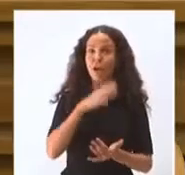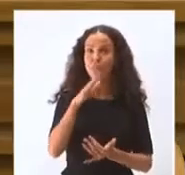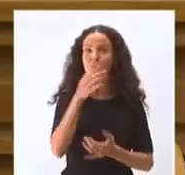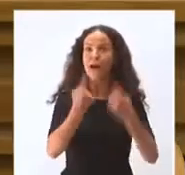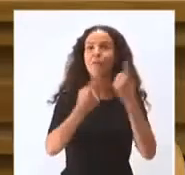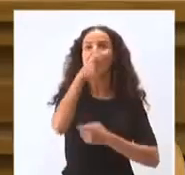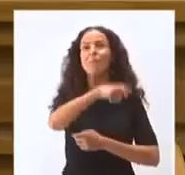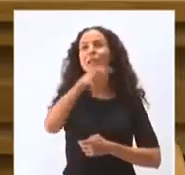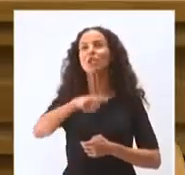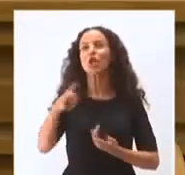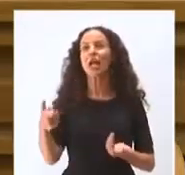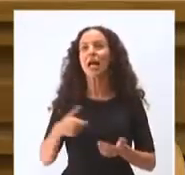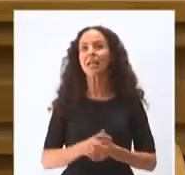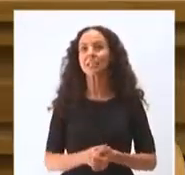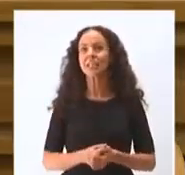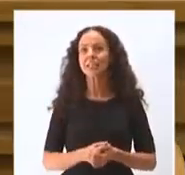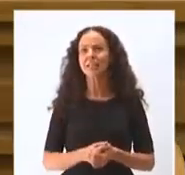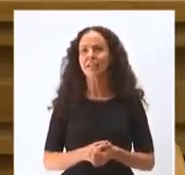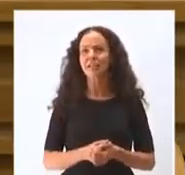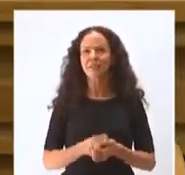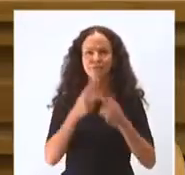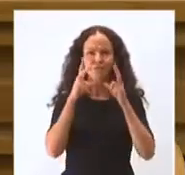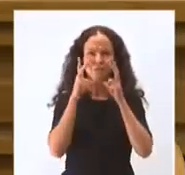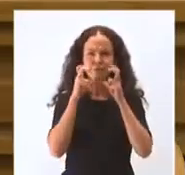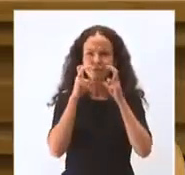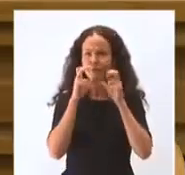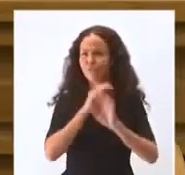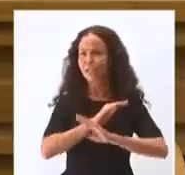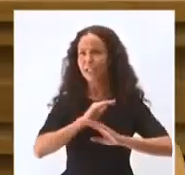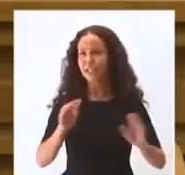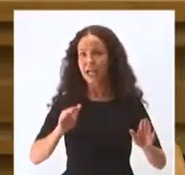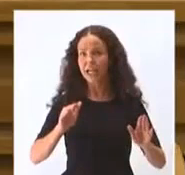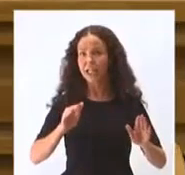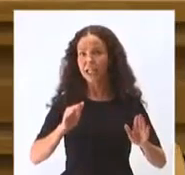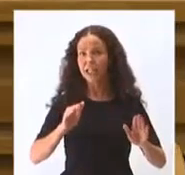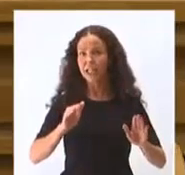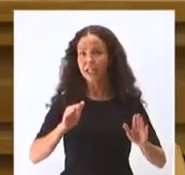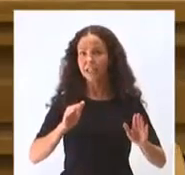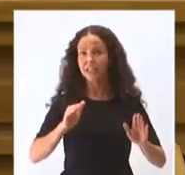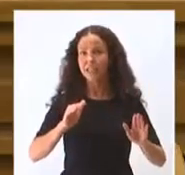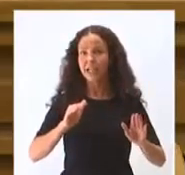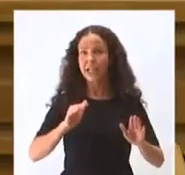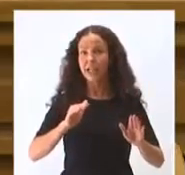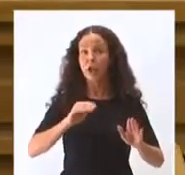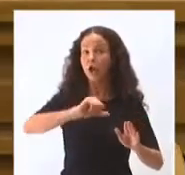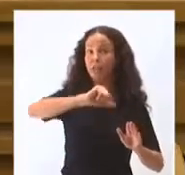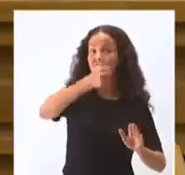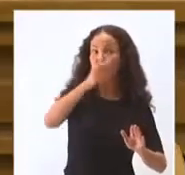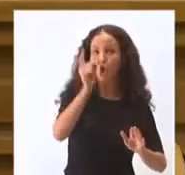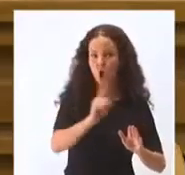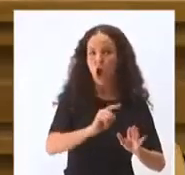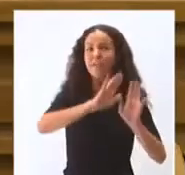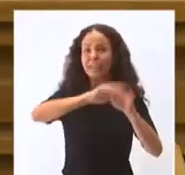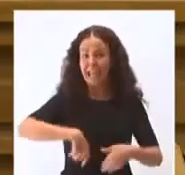que estaba tan mal que llegaba la ayuda no no no la concesión que les llegaba al